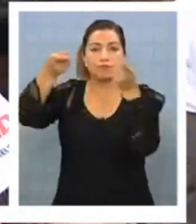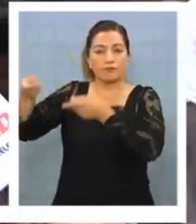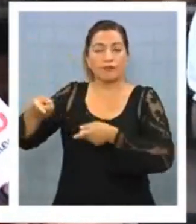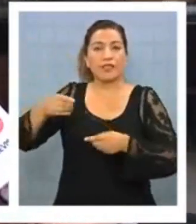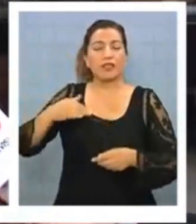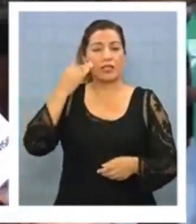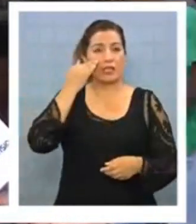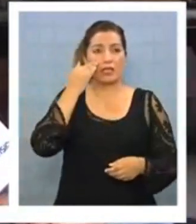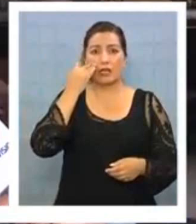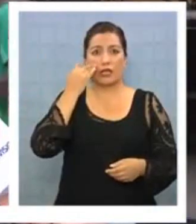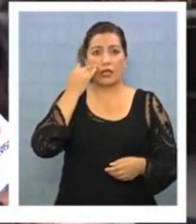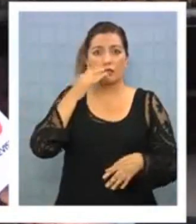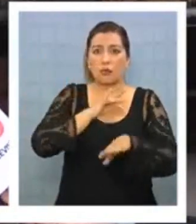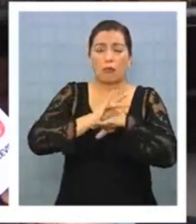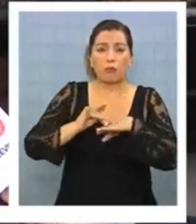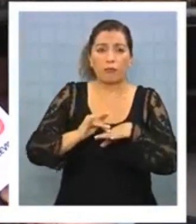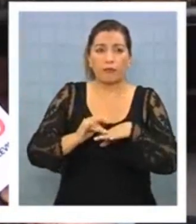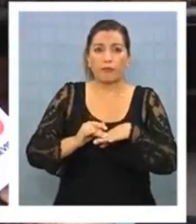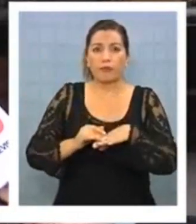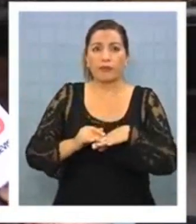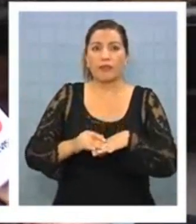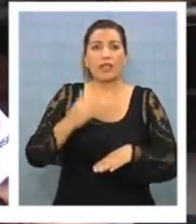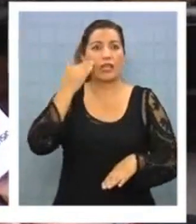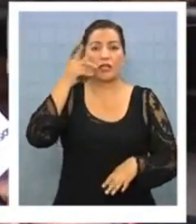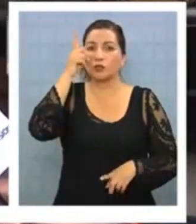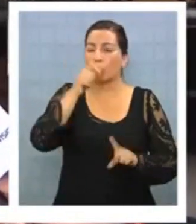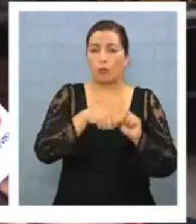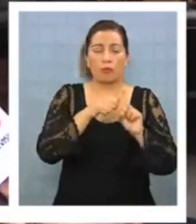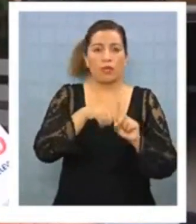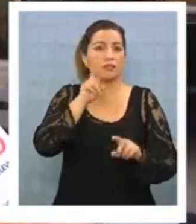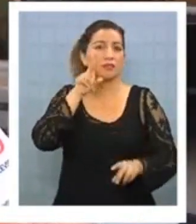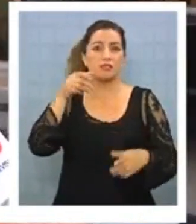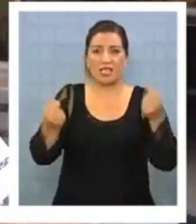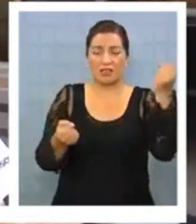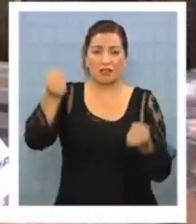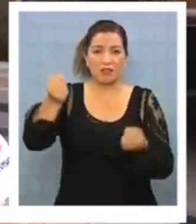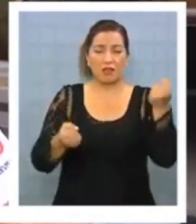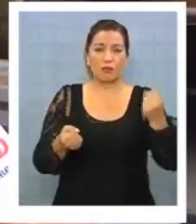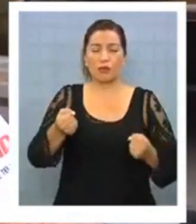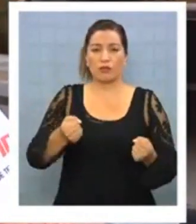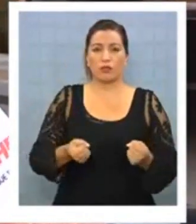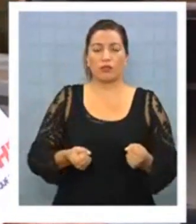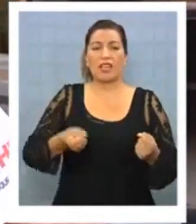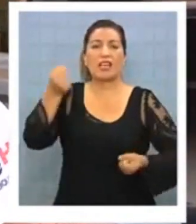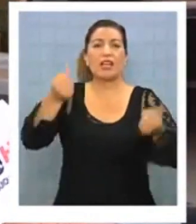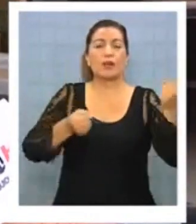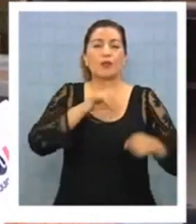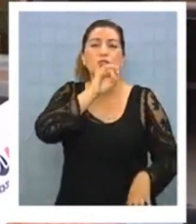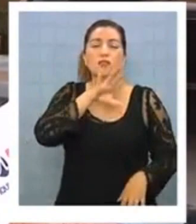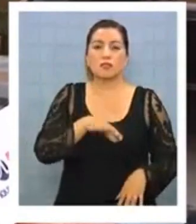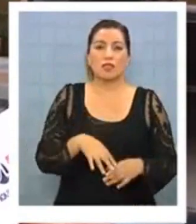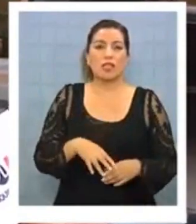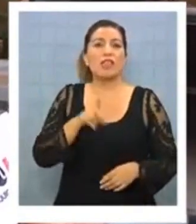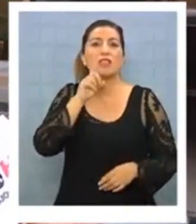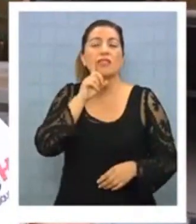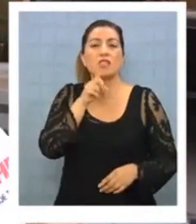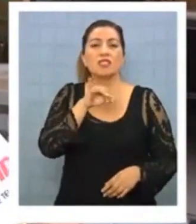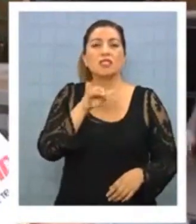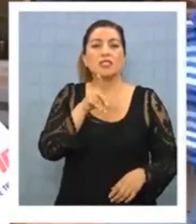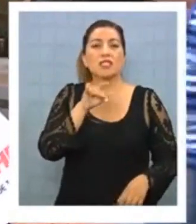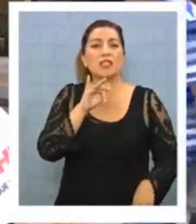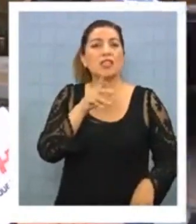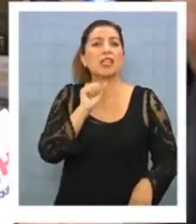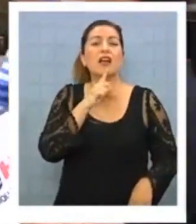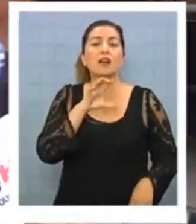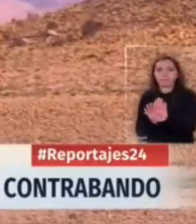su mayoría, muchos compañeros, casi a un mes que no podemos conseguir camiones. Son camiones chilenos de aquí, de la Sofre, que tienen un sindicato que ellos lo